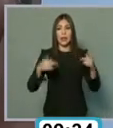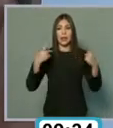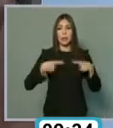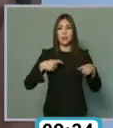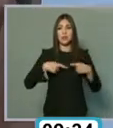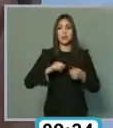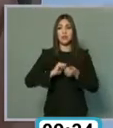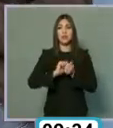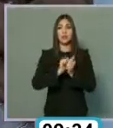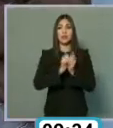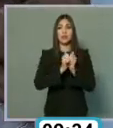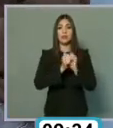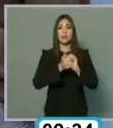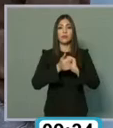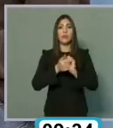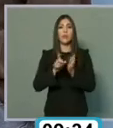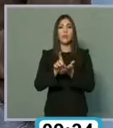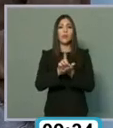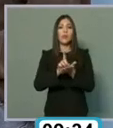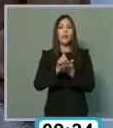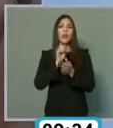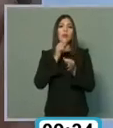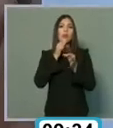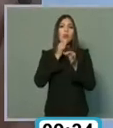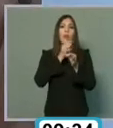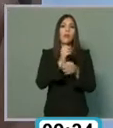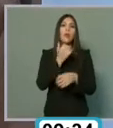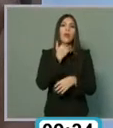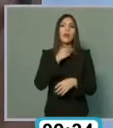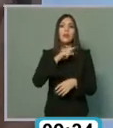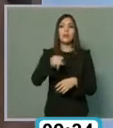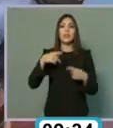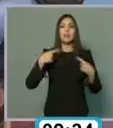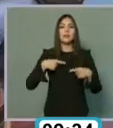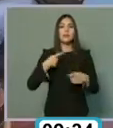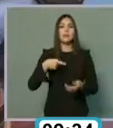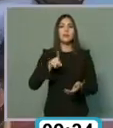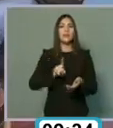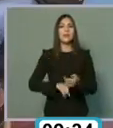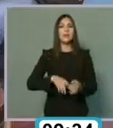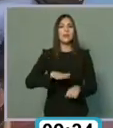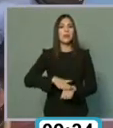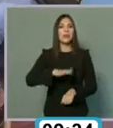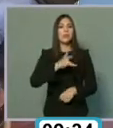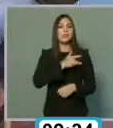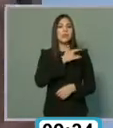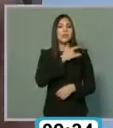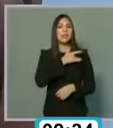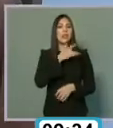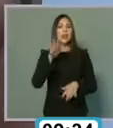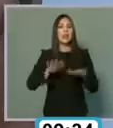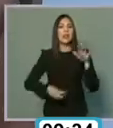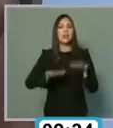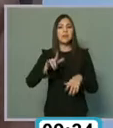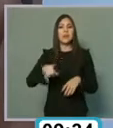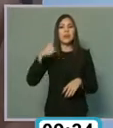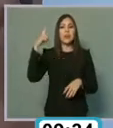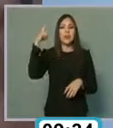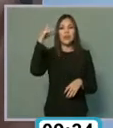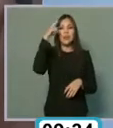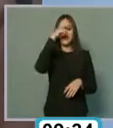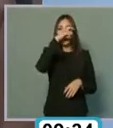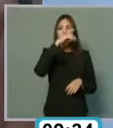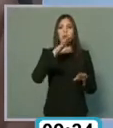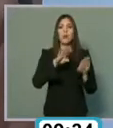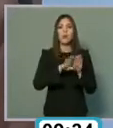una adicción, los adictos en general son personas que son más sensibles y son personas que tienen dificultades en